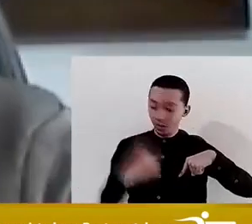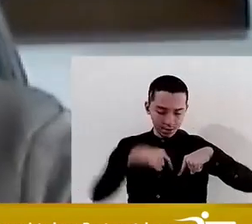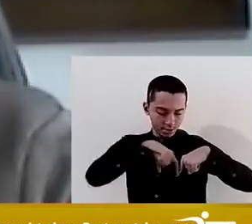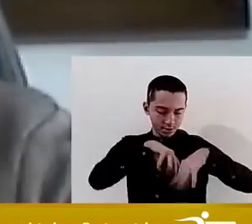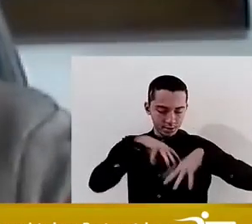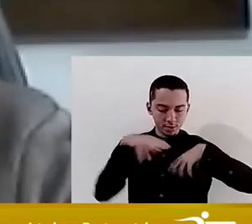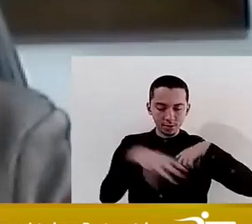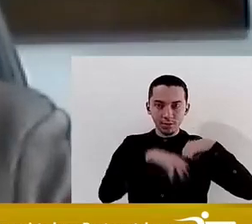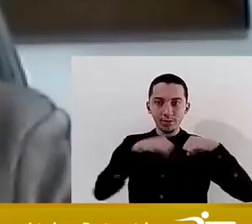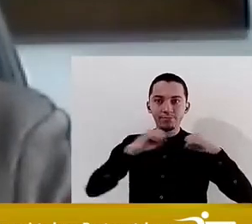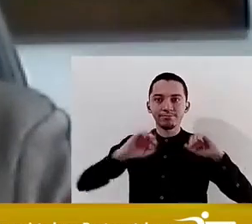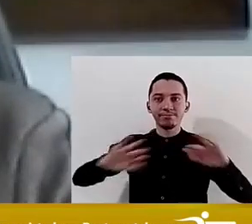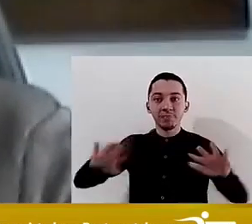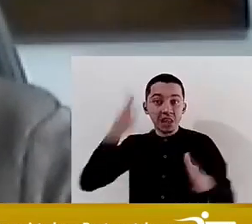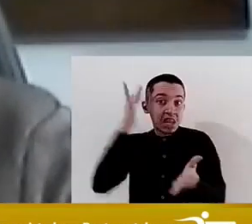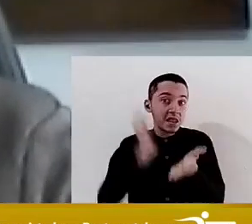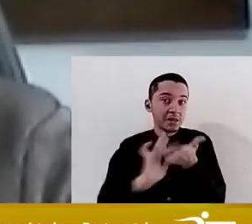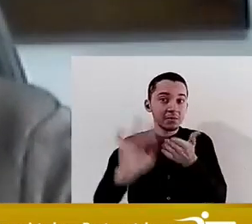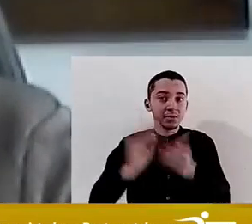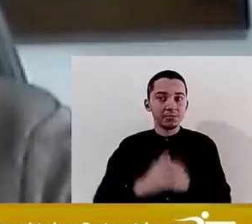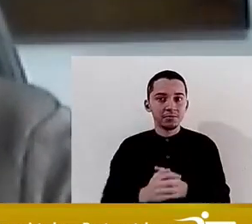necesitaba a Dios.